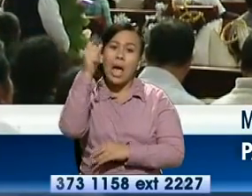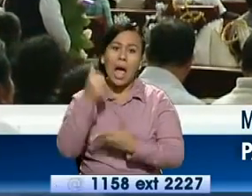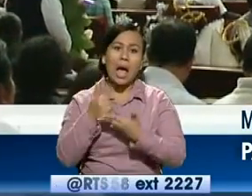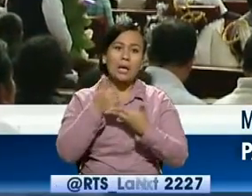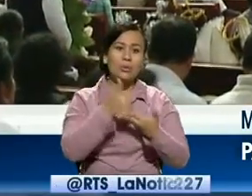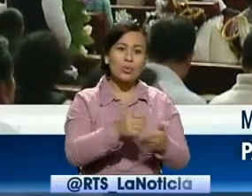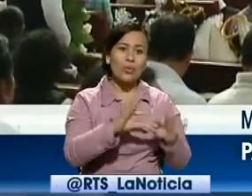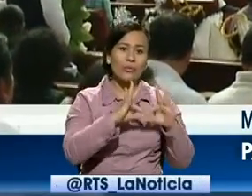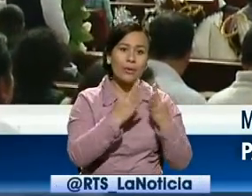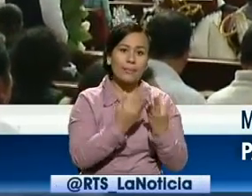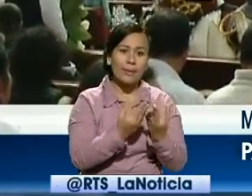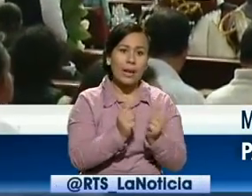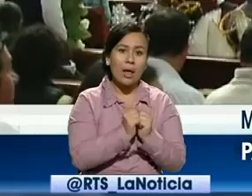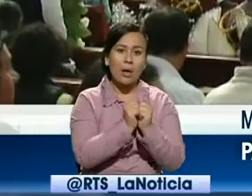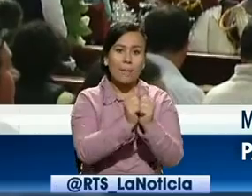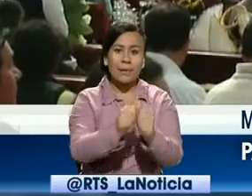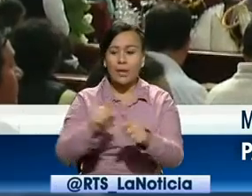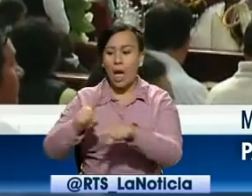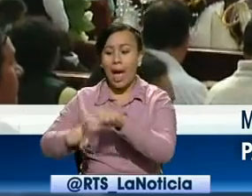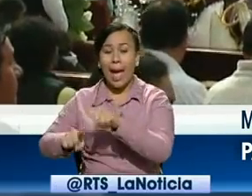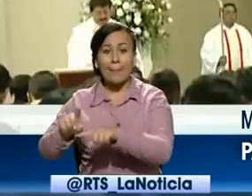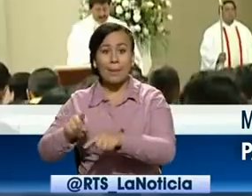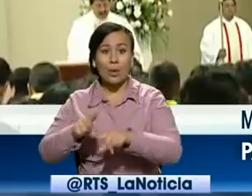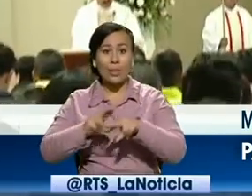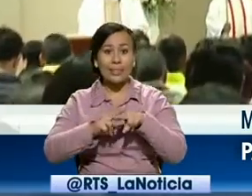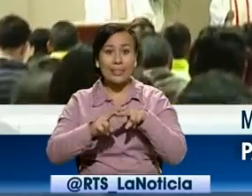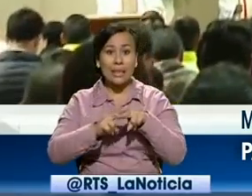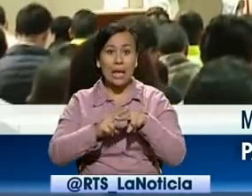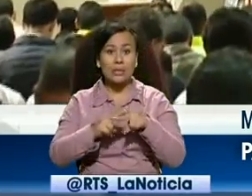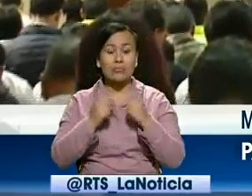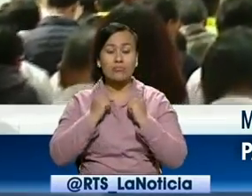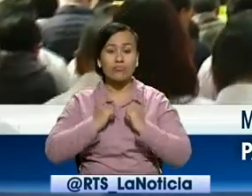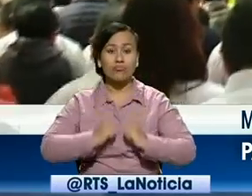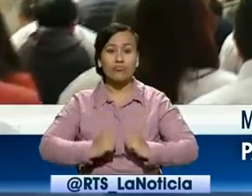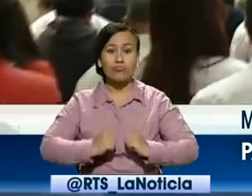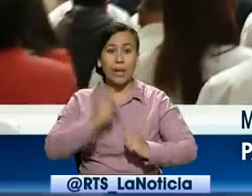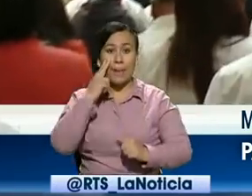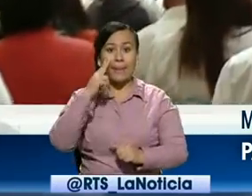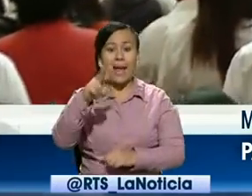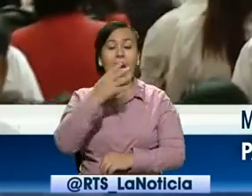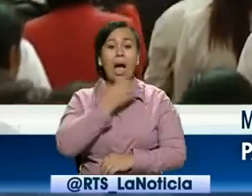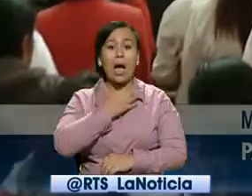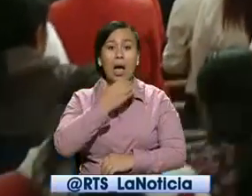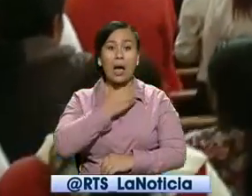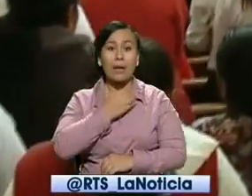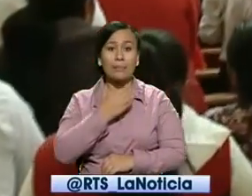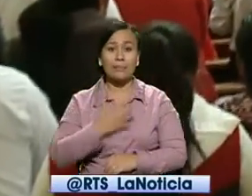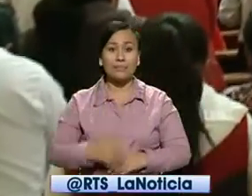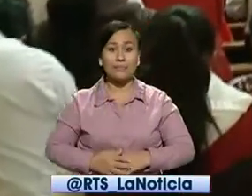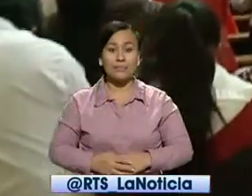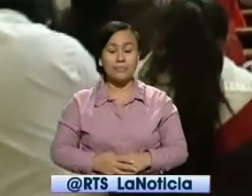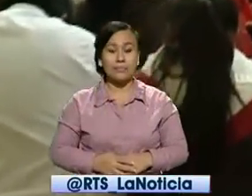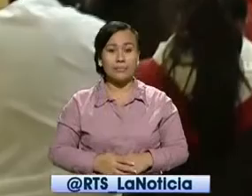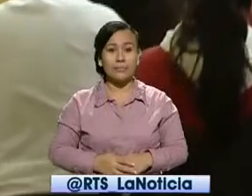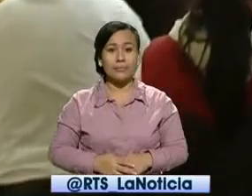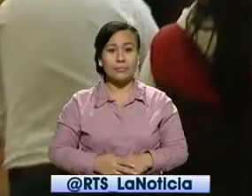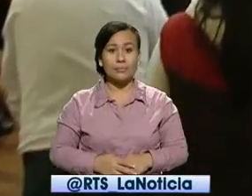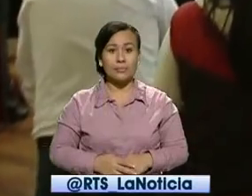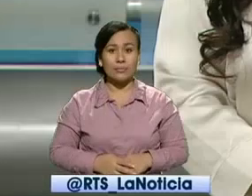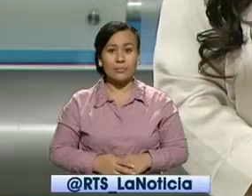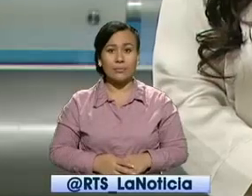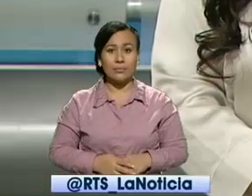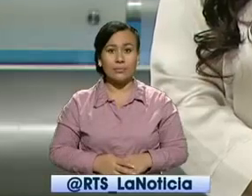familia y acompaña a sus compañeros del volante. Desde Ambato, con imágenes de Carlos Torres, informó Iván Casamen.